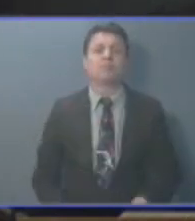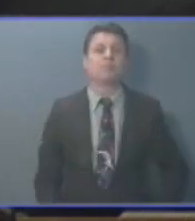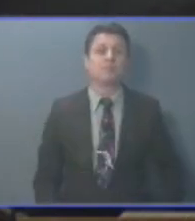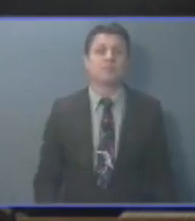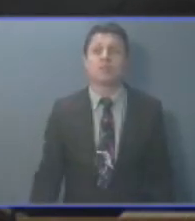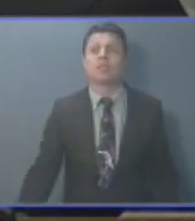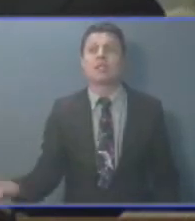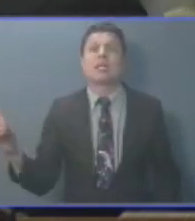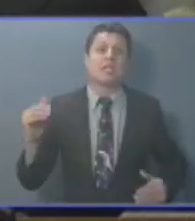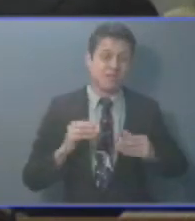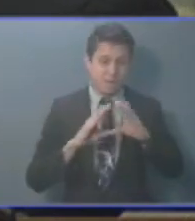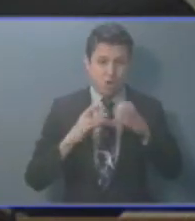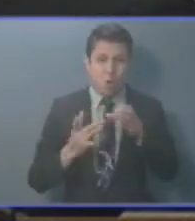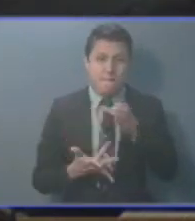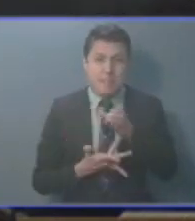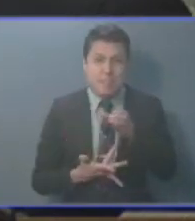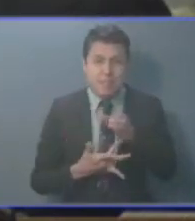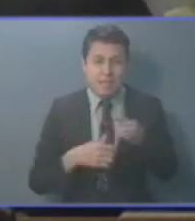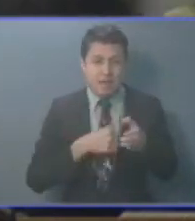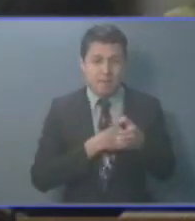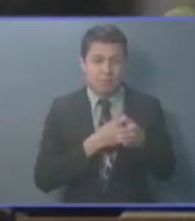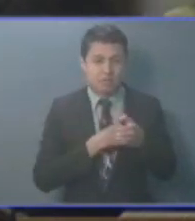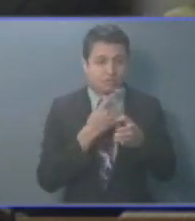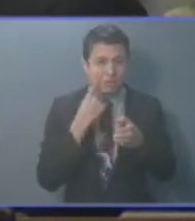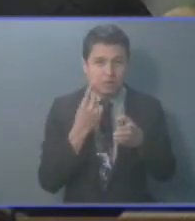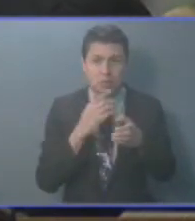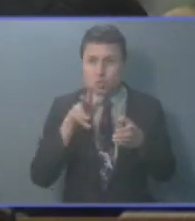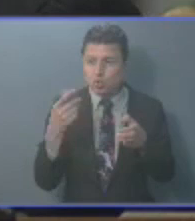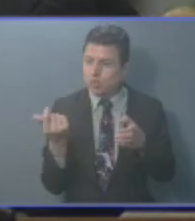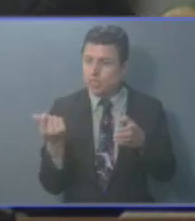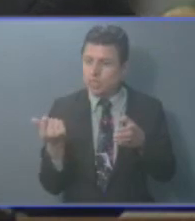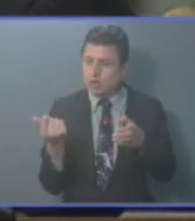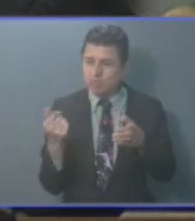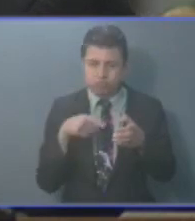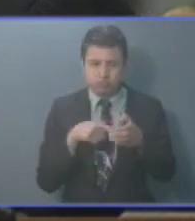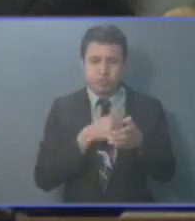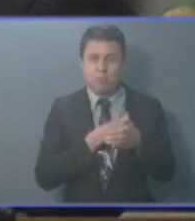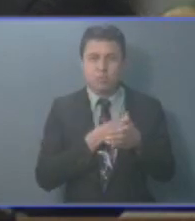encargada de la dirección y supervisión de todas las actividades del fondo.